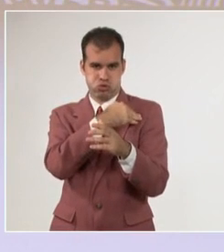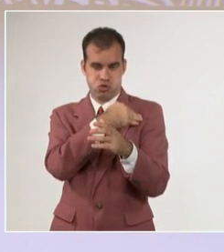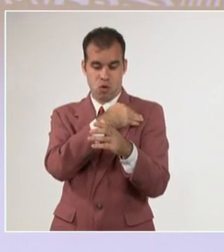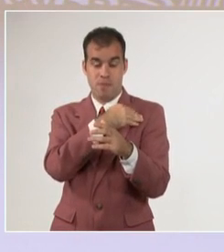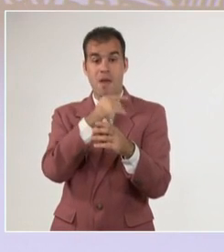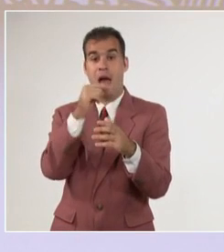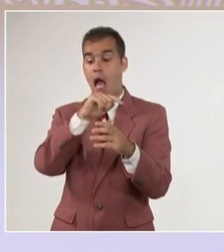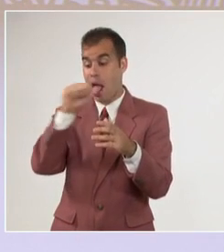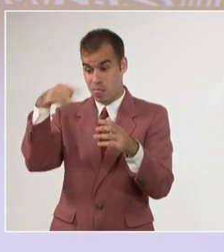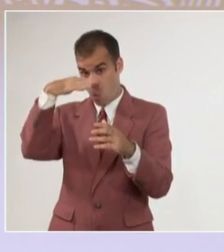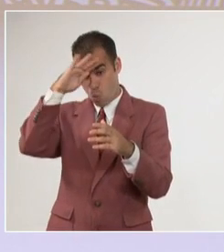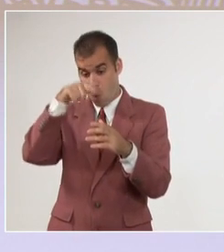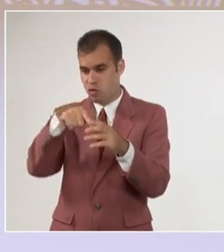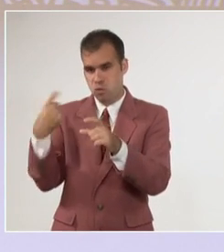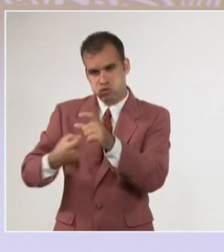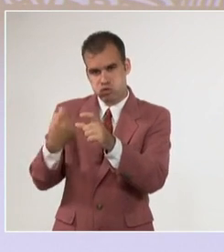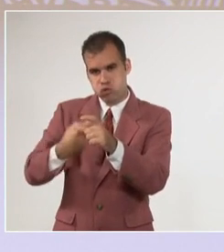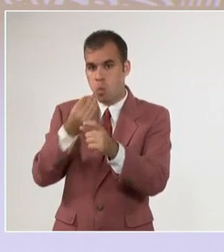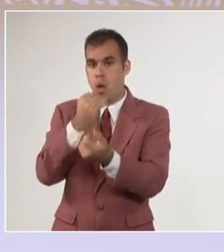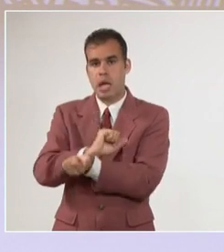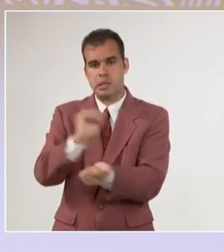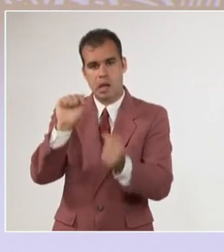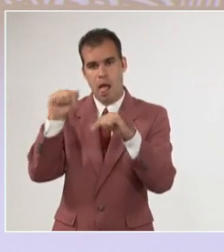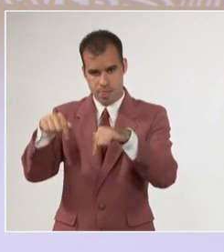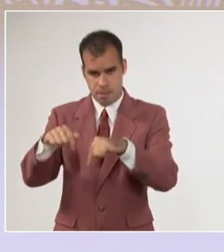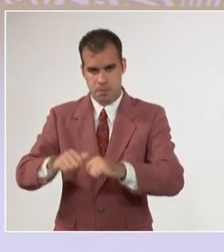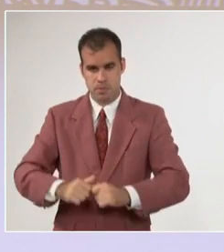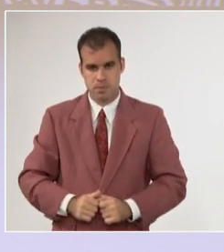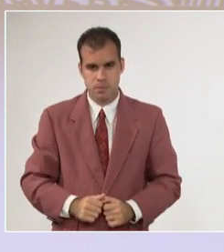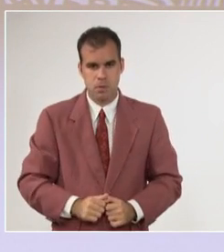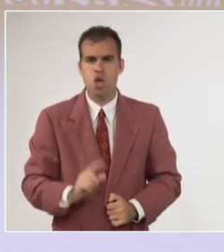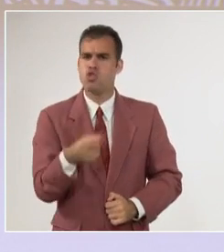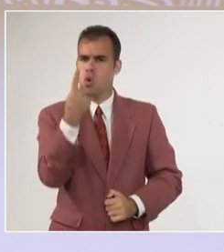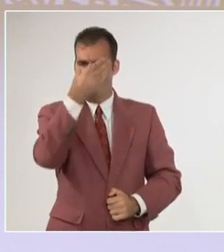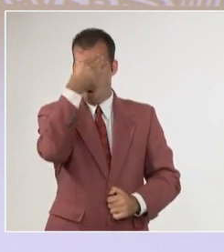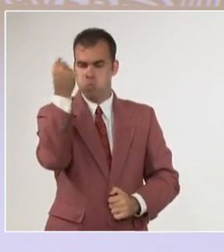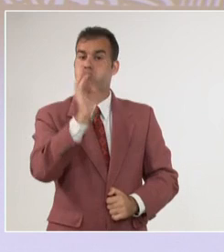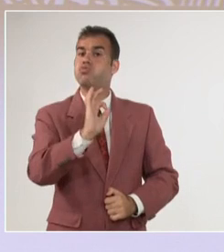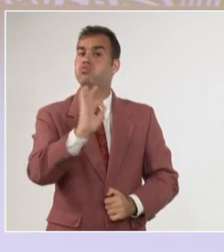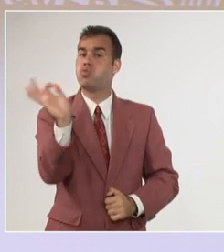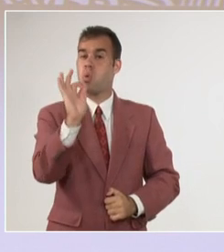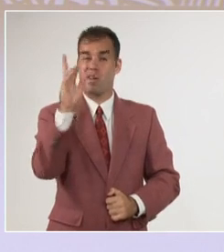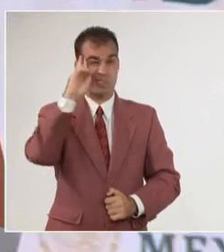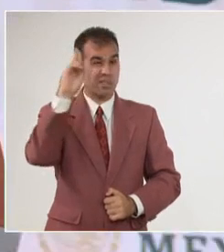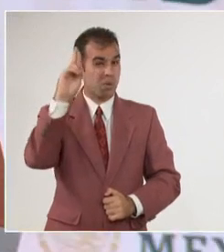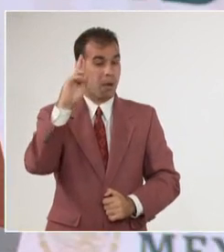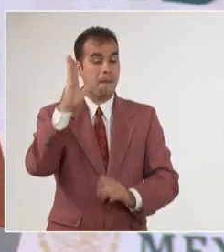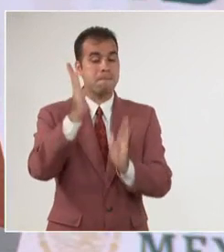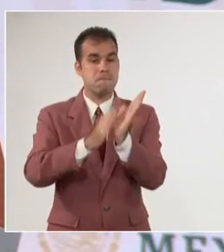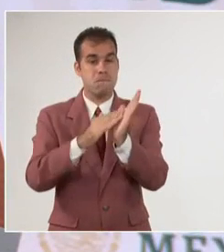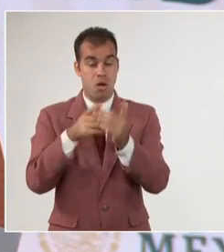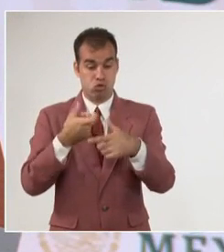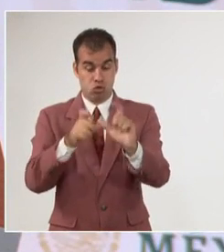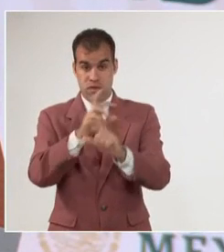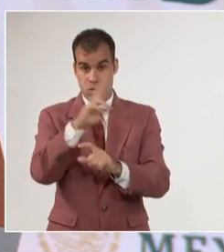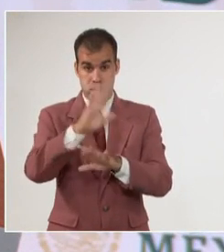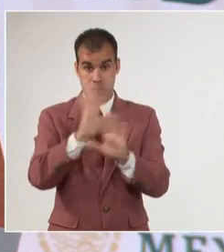venía a libertar a Cuba. Tampoco olvidamos que a solo unos meses del histórico triunfo de la Revolución